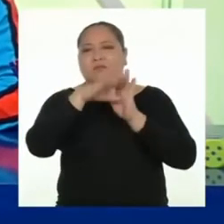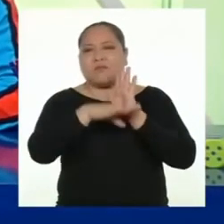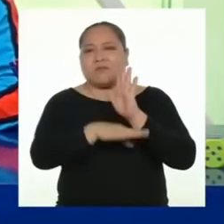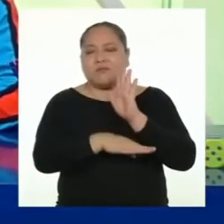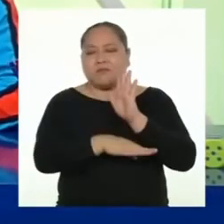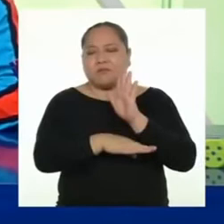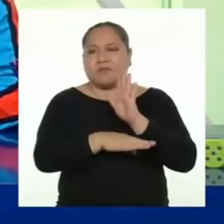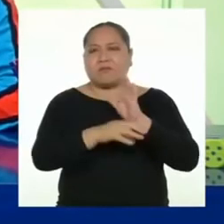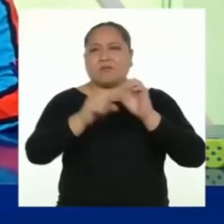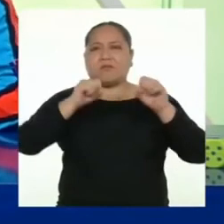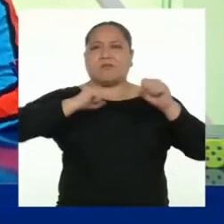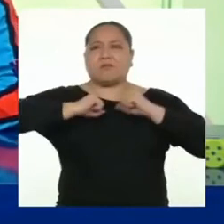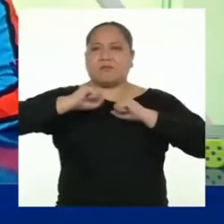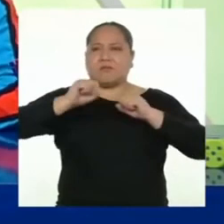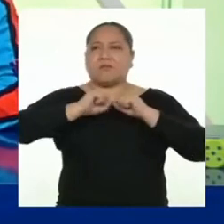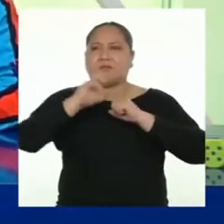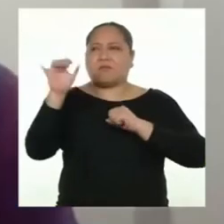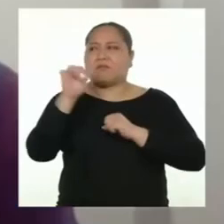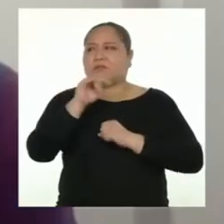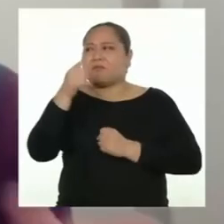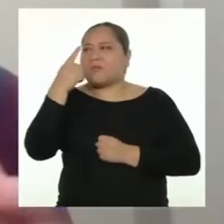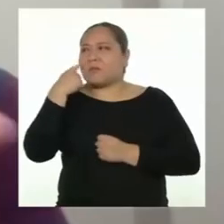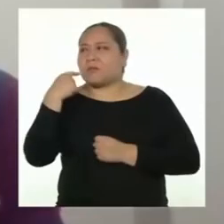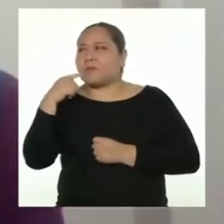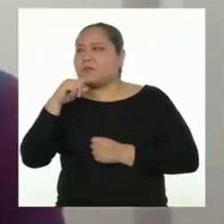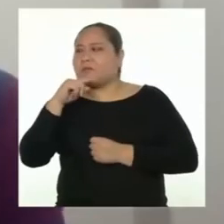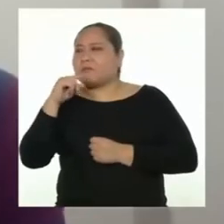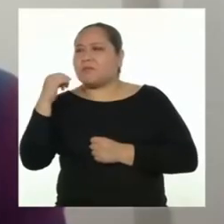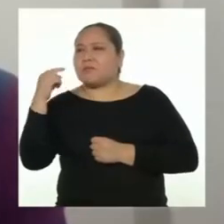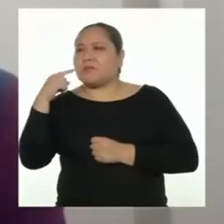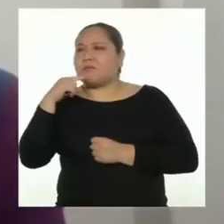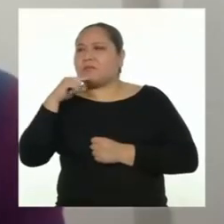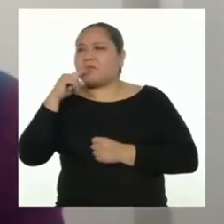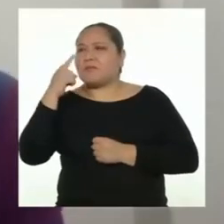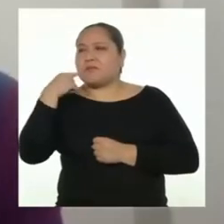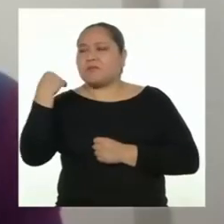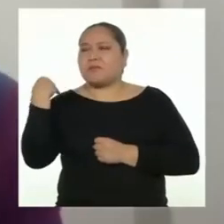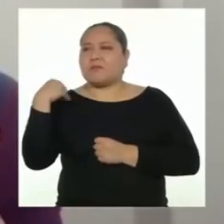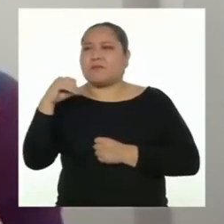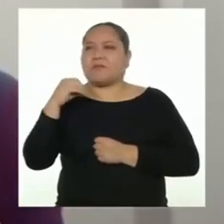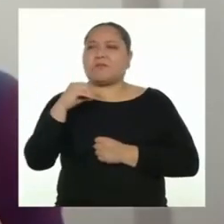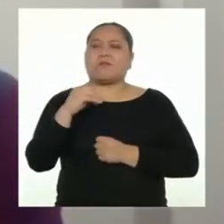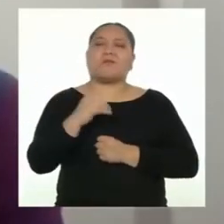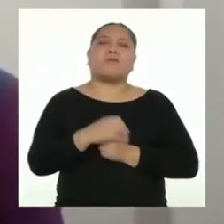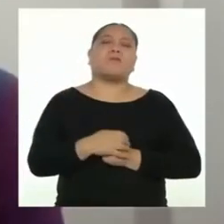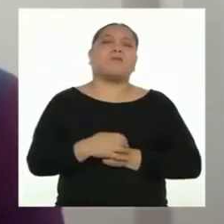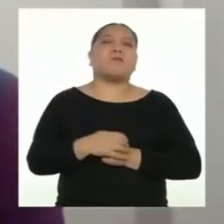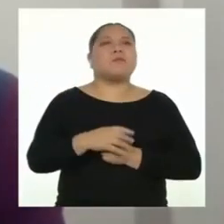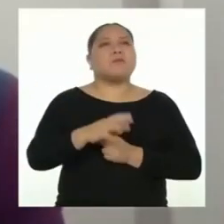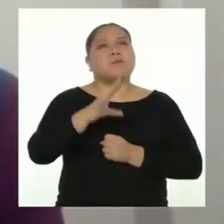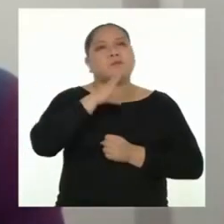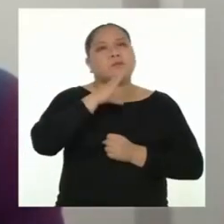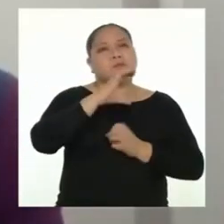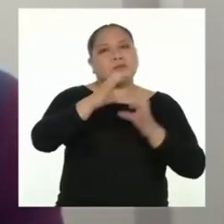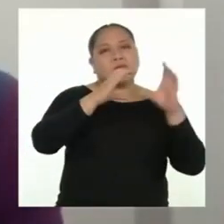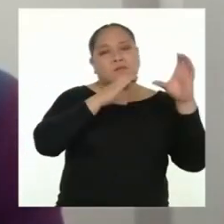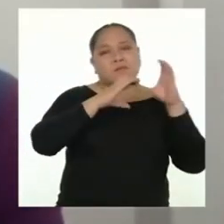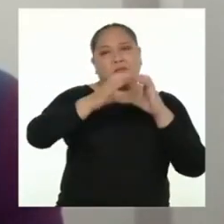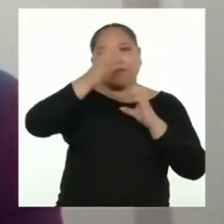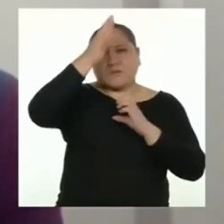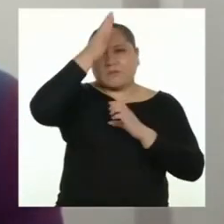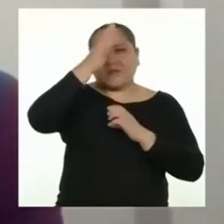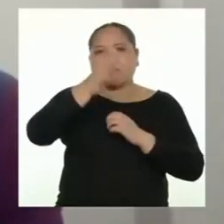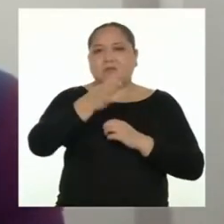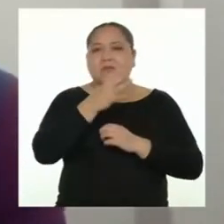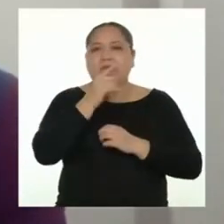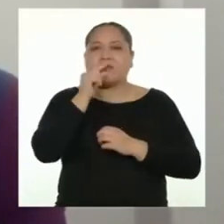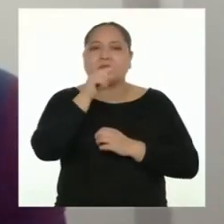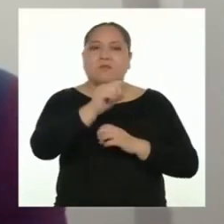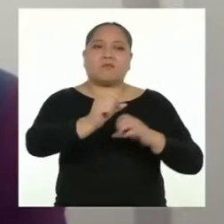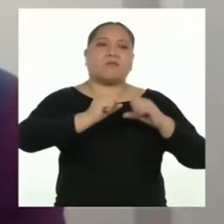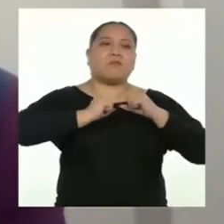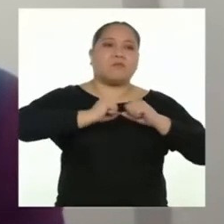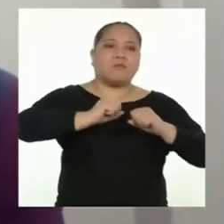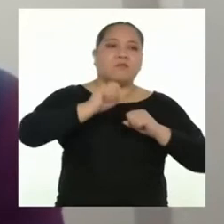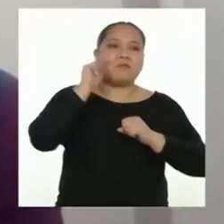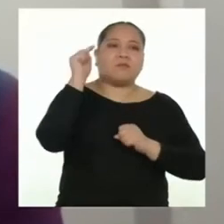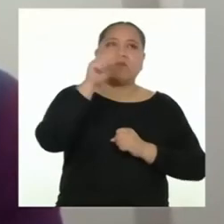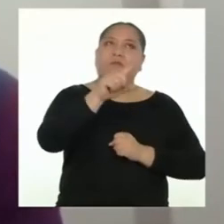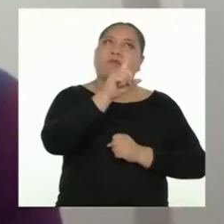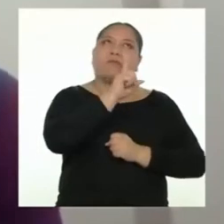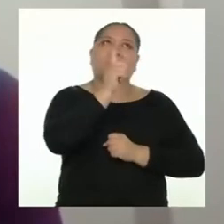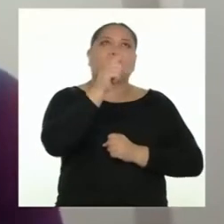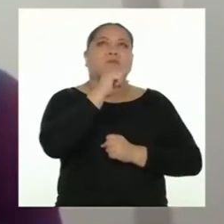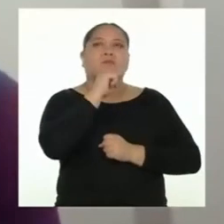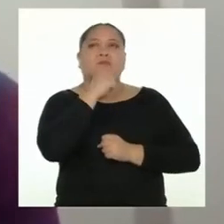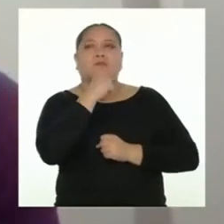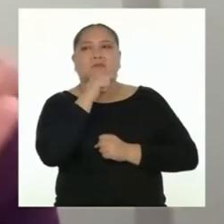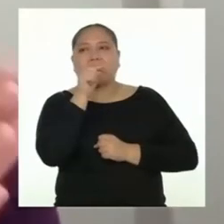menos actividad física y deportiva que sus pares varones? Hablar con los padres de familia para que dejen de decir que tal deporte no es para